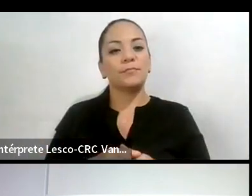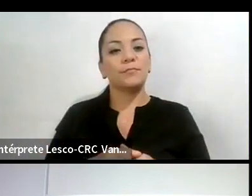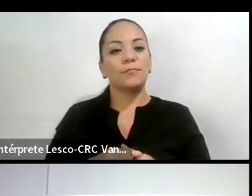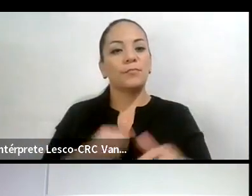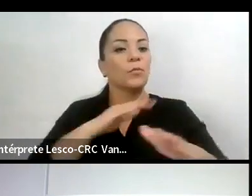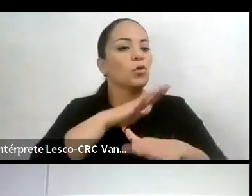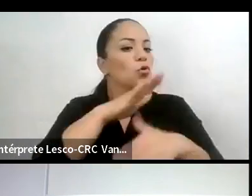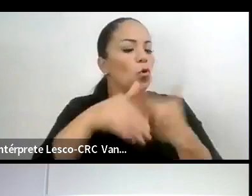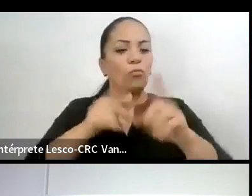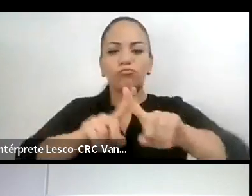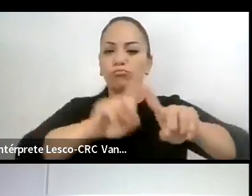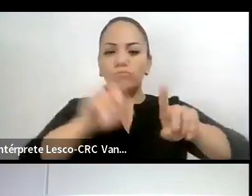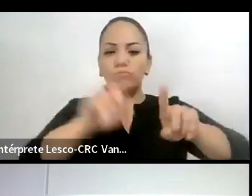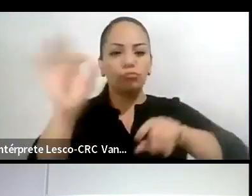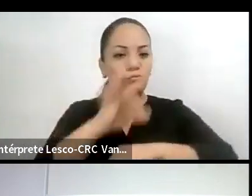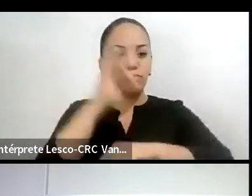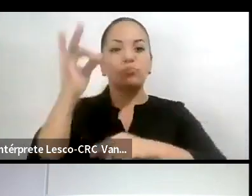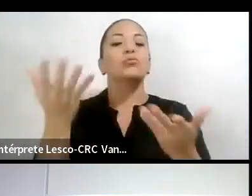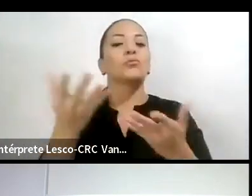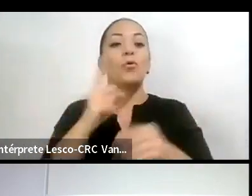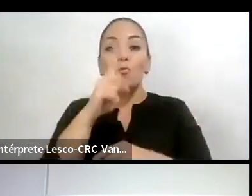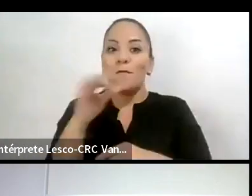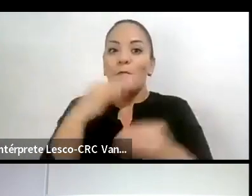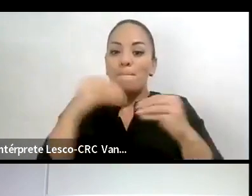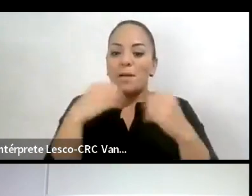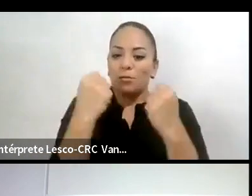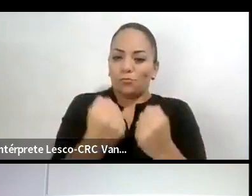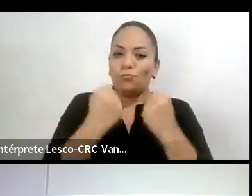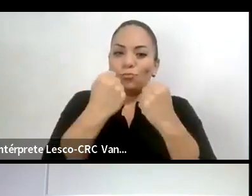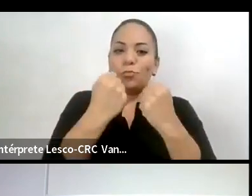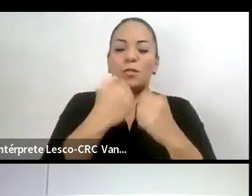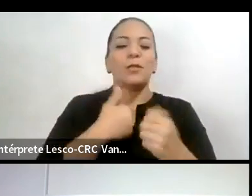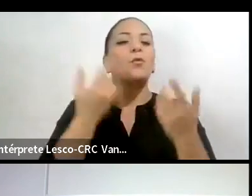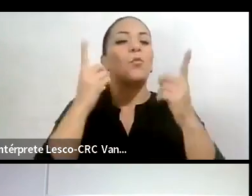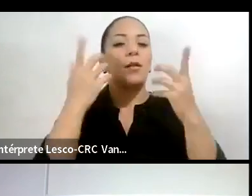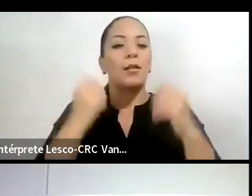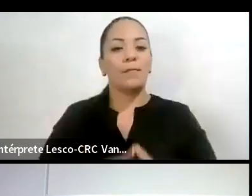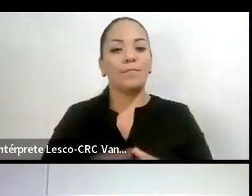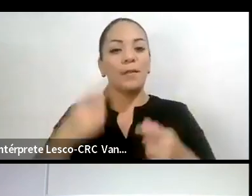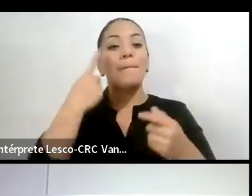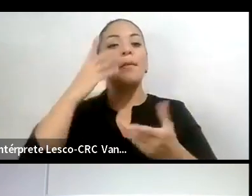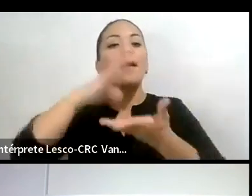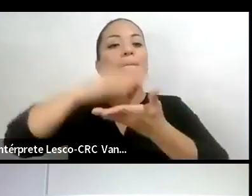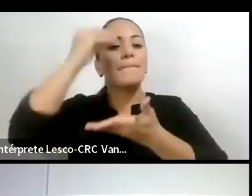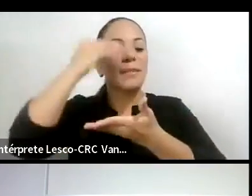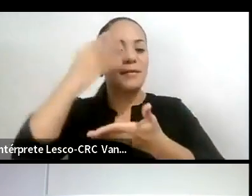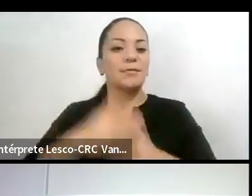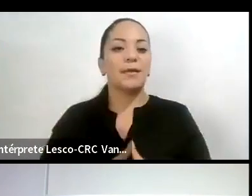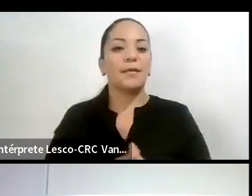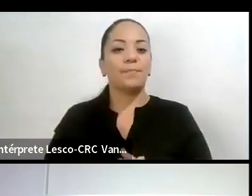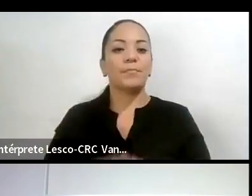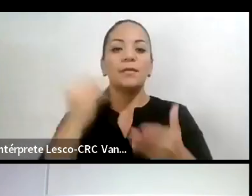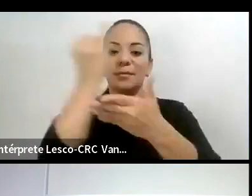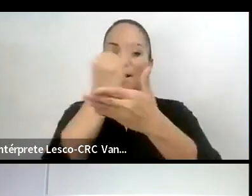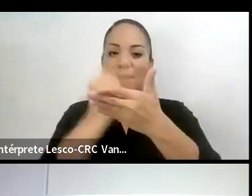por todos los medios, y uno de los medios más potentes que tiene para el aprendizaje es el